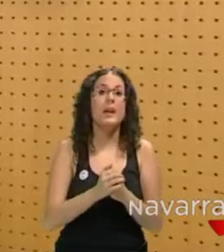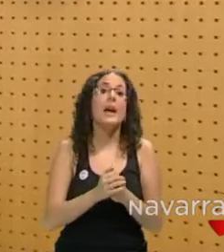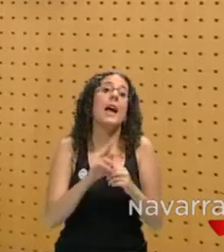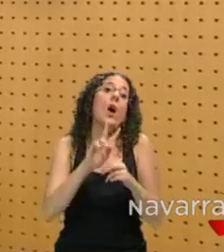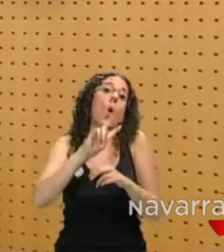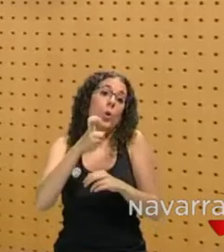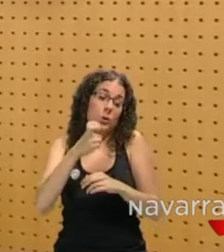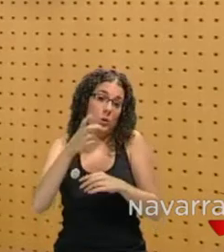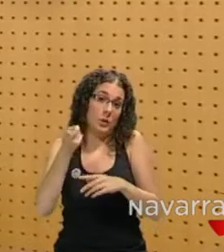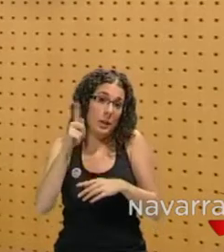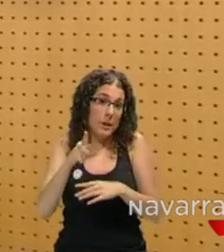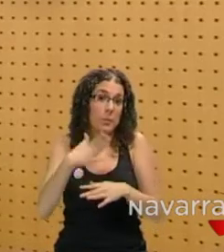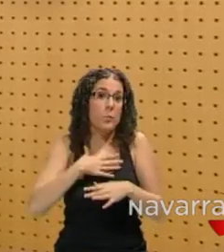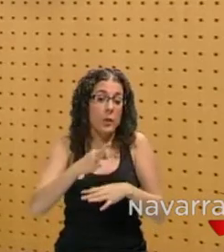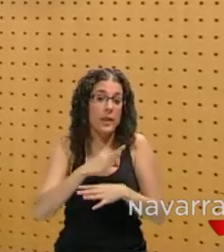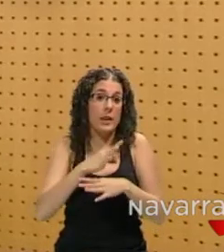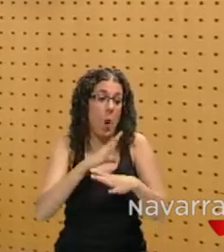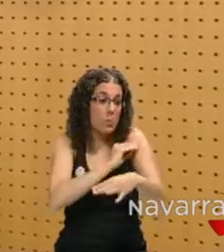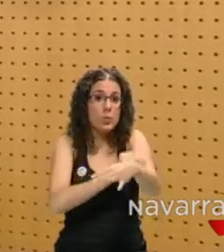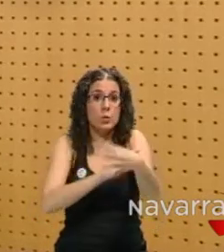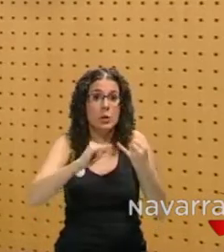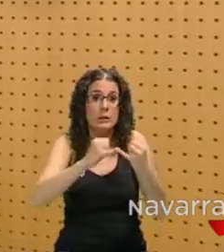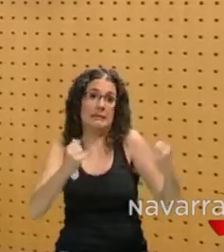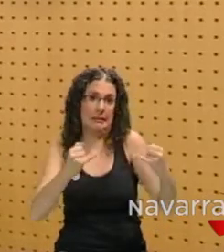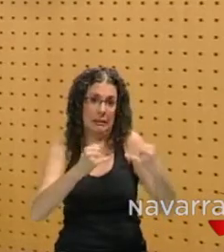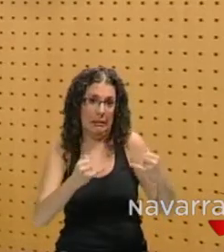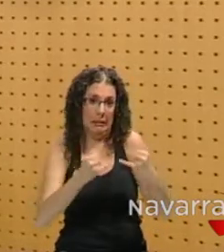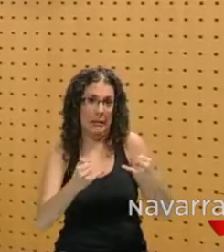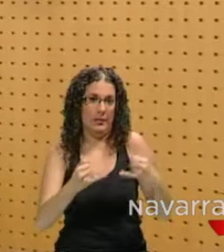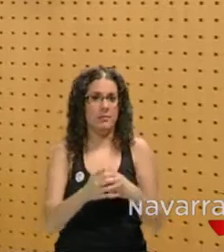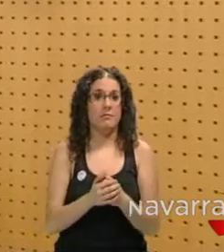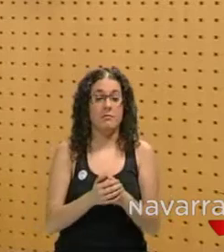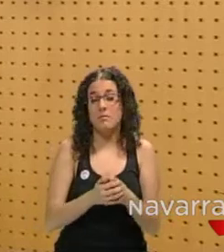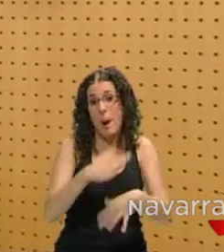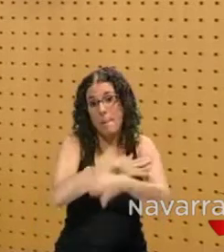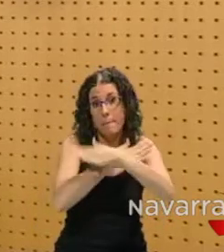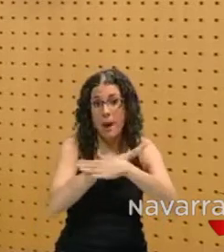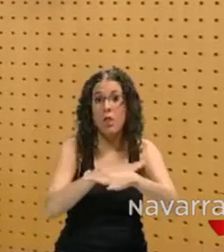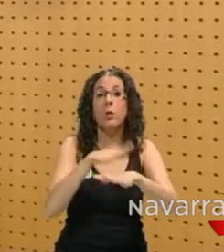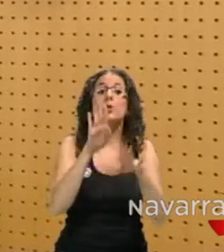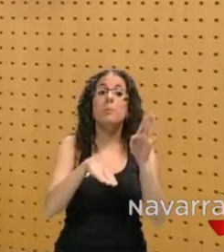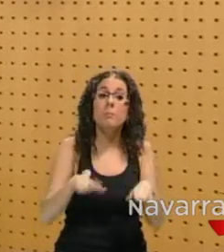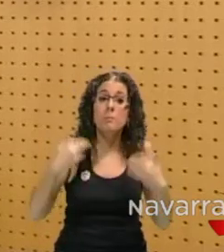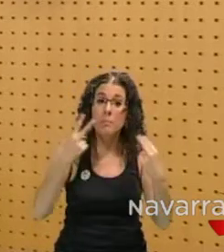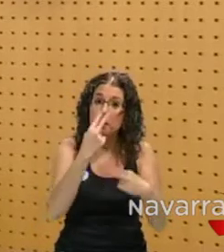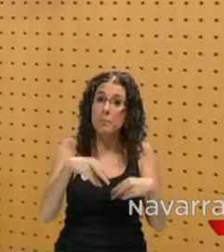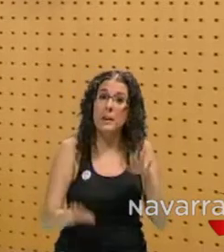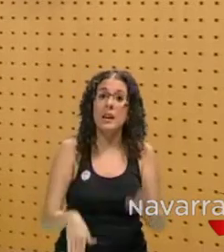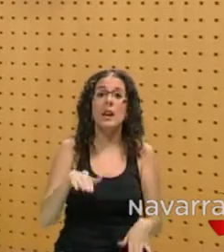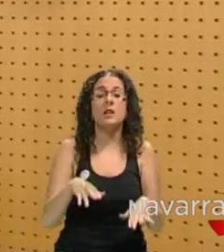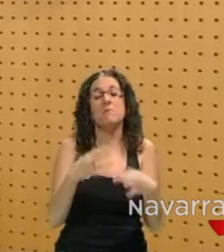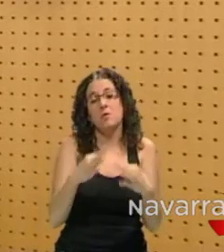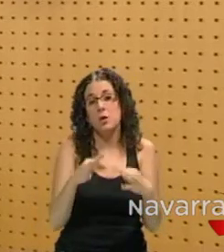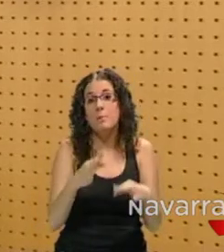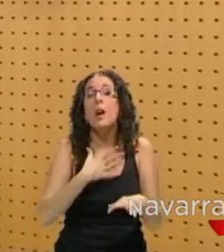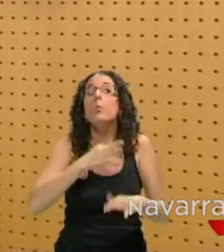los calambres, son calambres musculares, tal cual. En las piernas y en los brazos son los más frecuentes y suelen pasar después de que ha habido un ejercicio